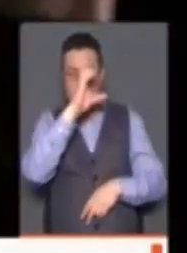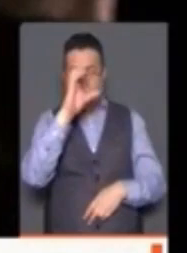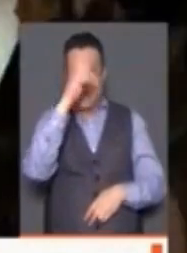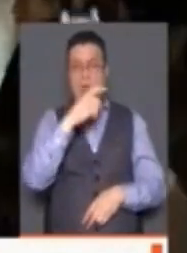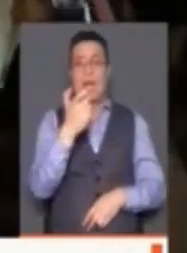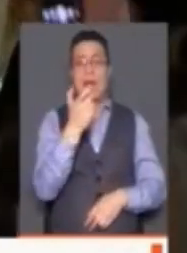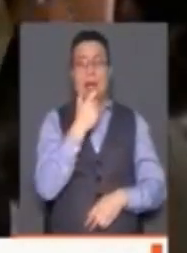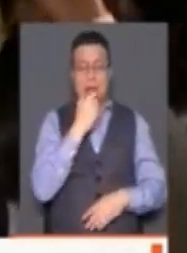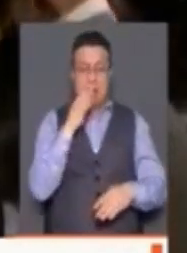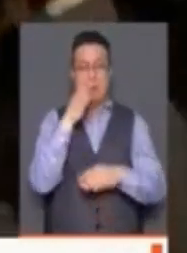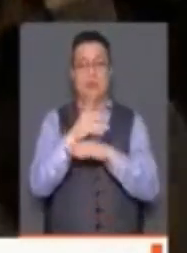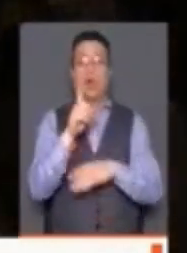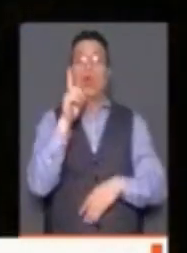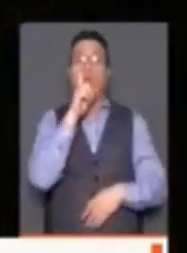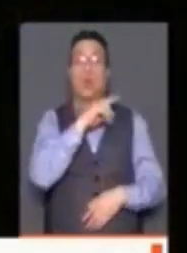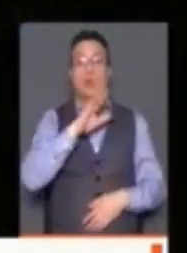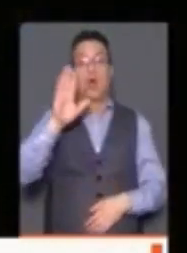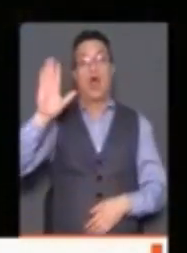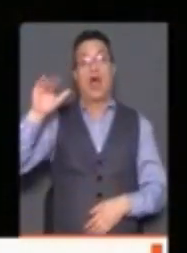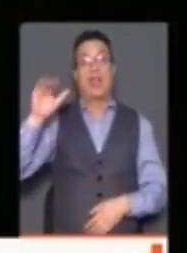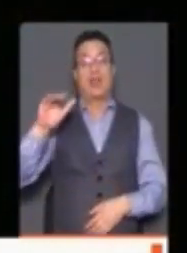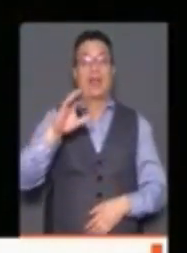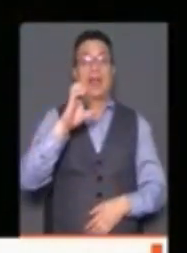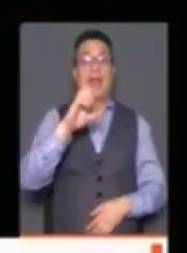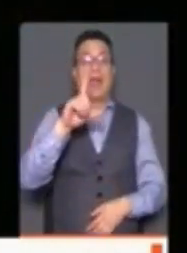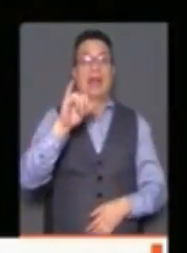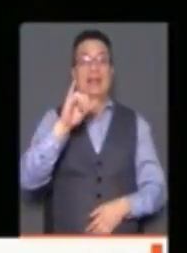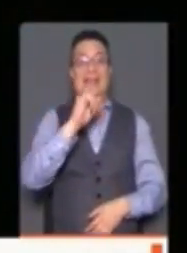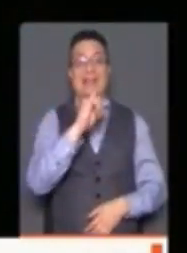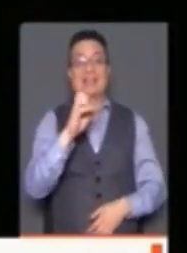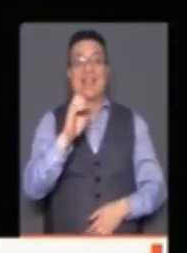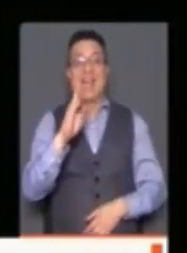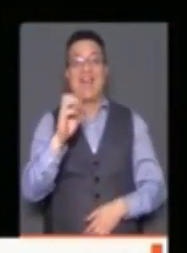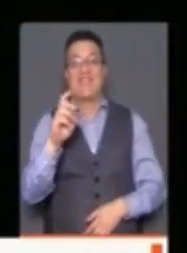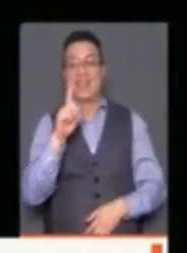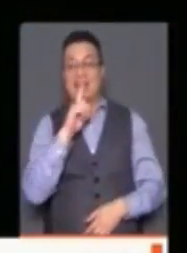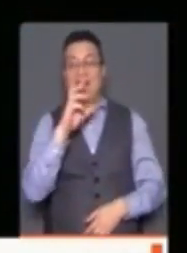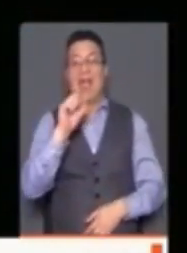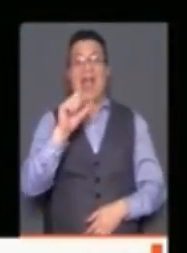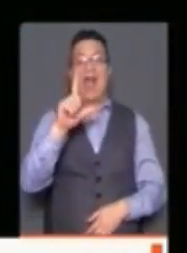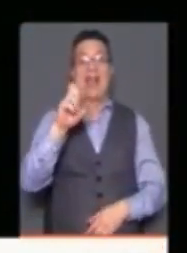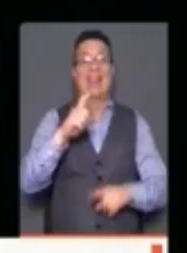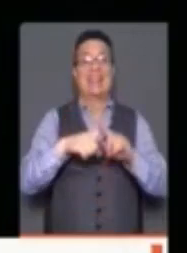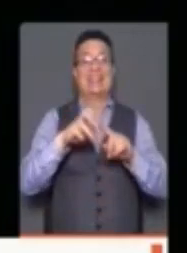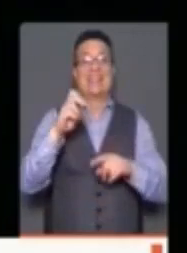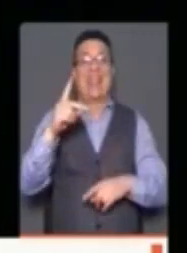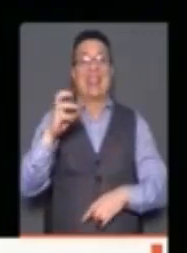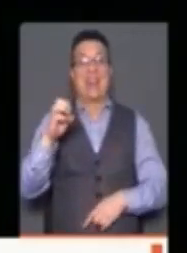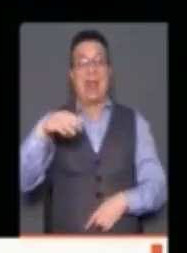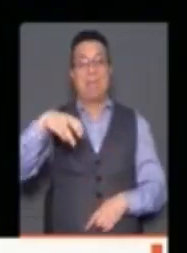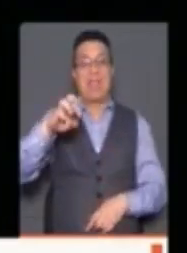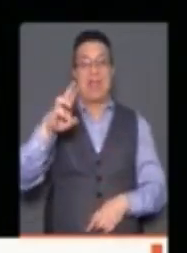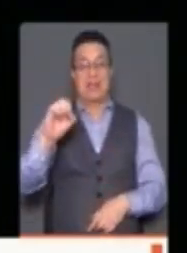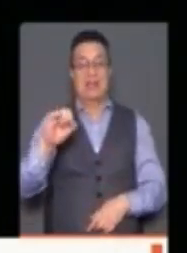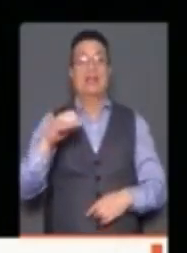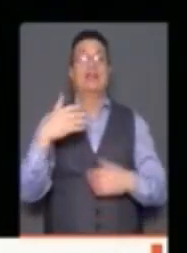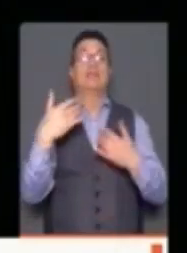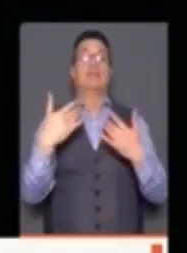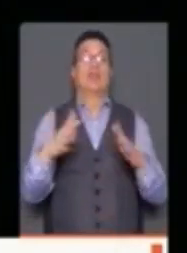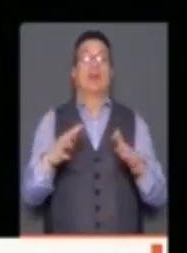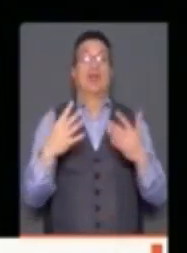adiós a Elizabeth Alexandra Mary, que dejó este mundo a los 96 años.